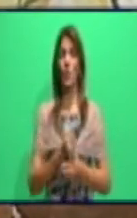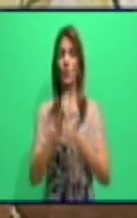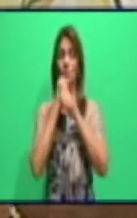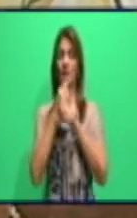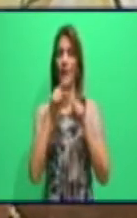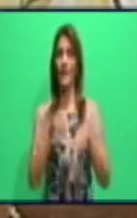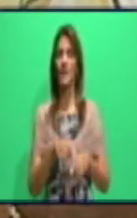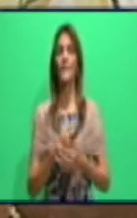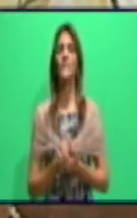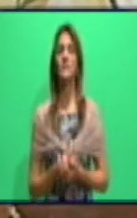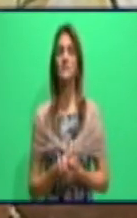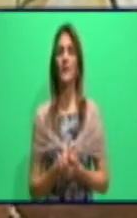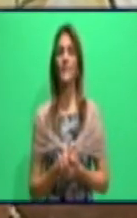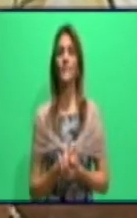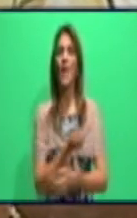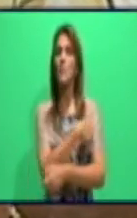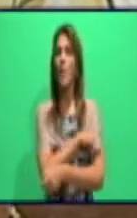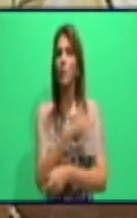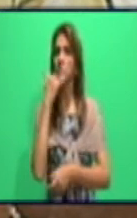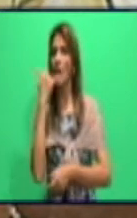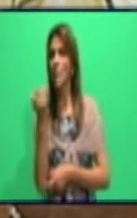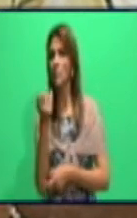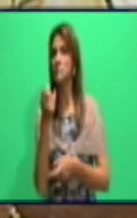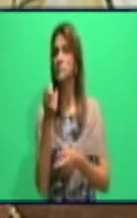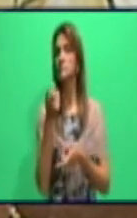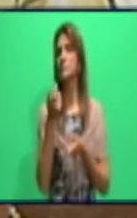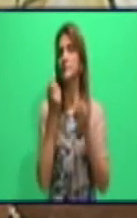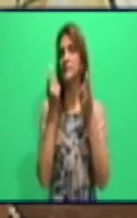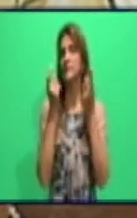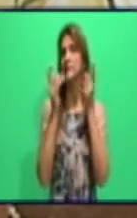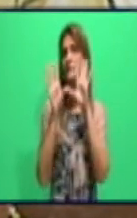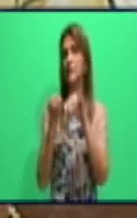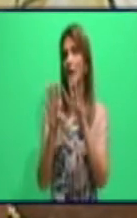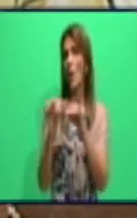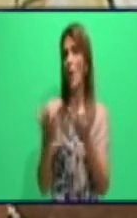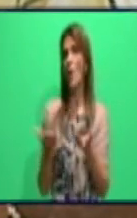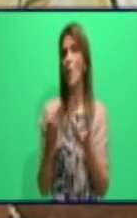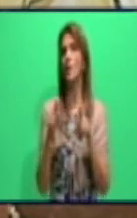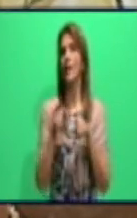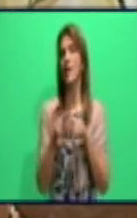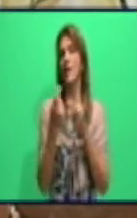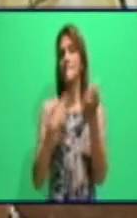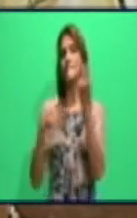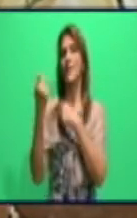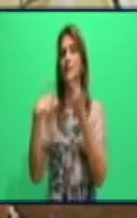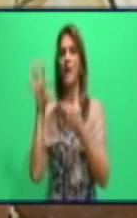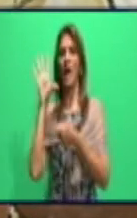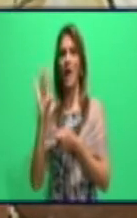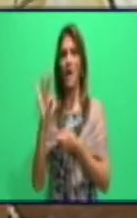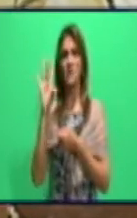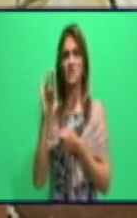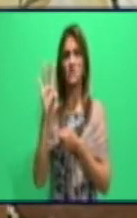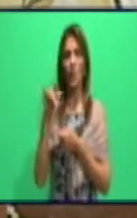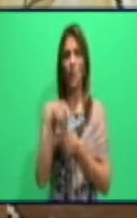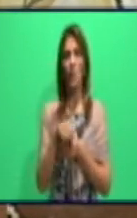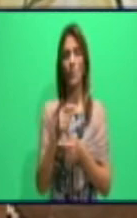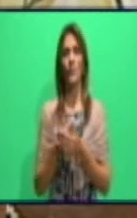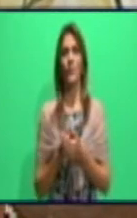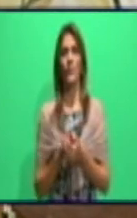denuncias que hizo la población en la primera fue comprobada que la dependienta en la venta de mirador les robaba y a la clienta que se quejó